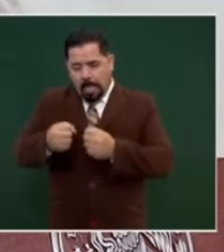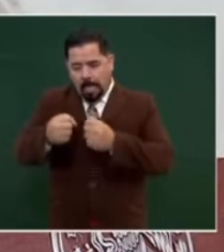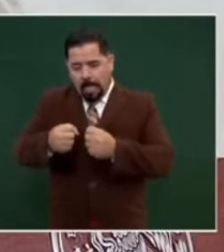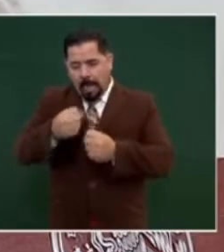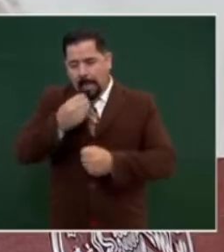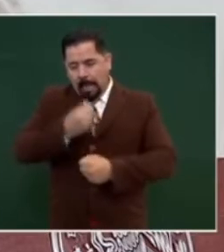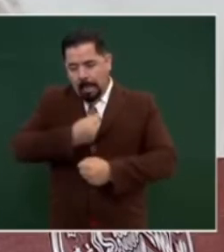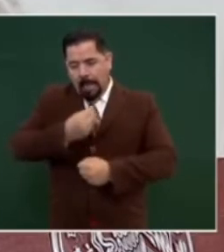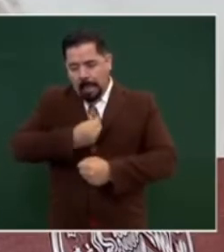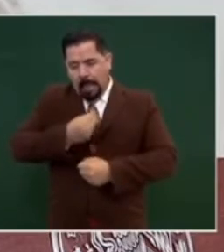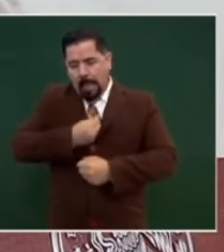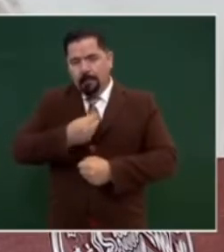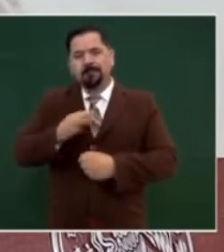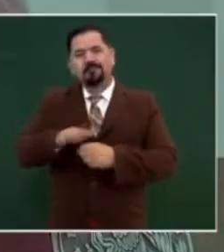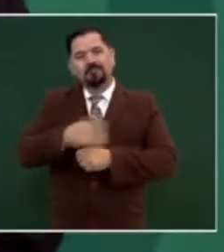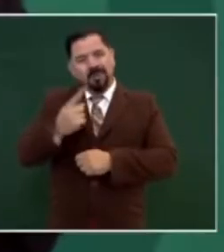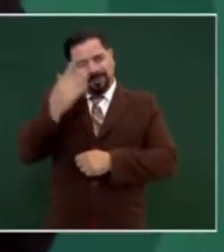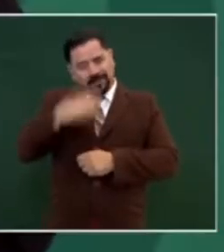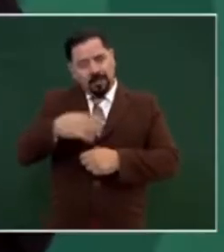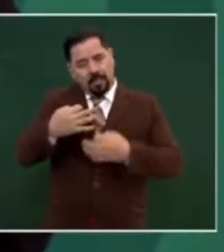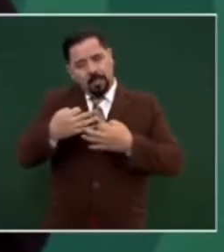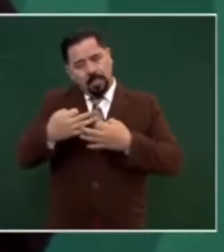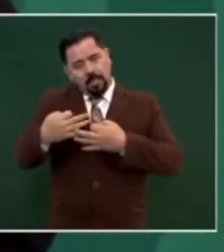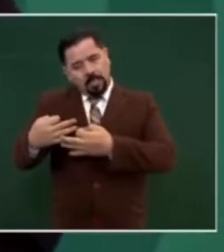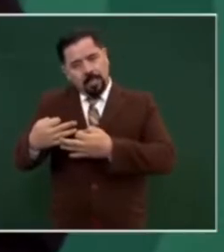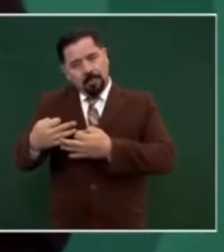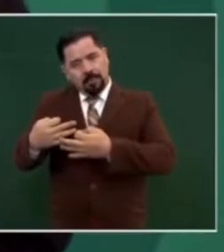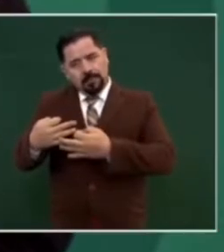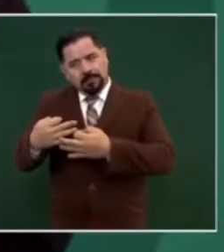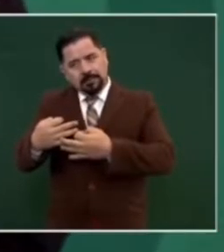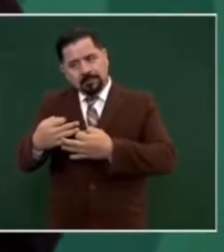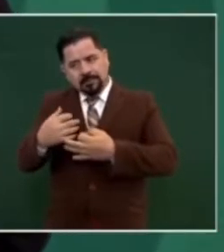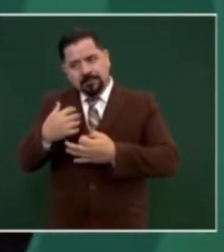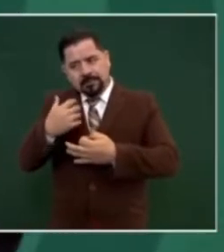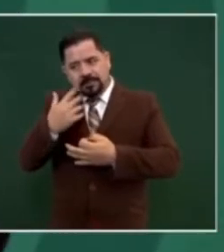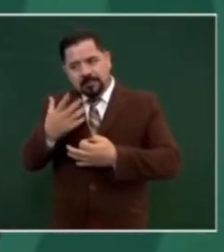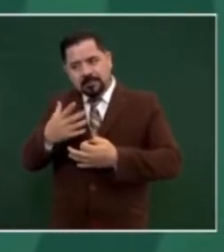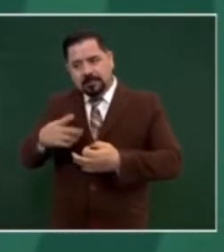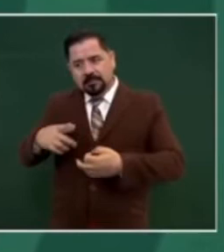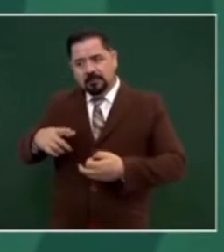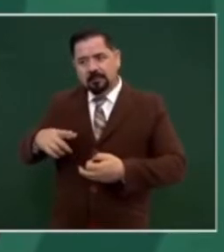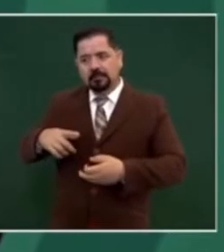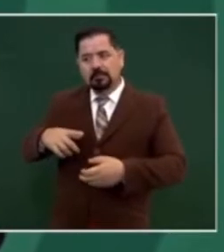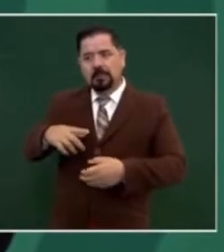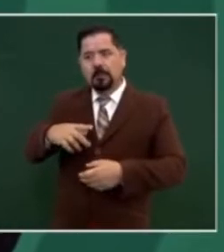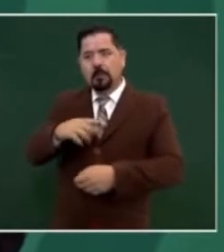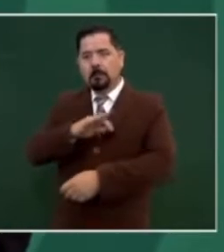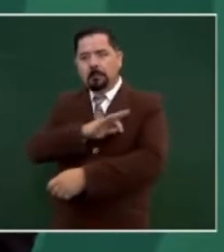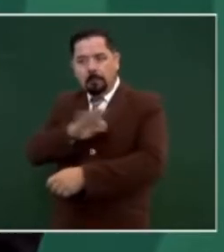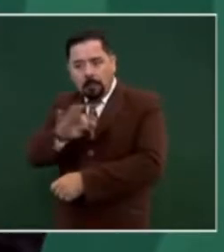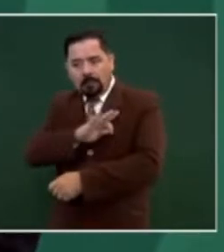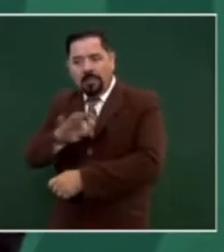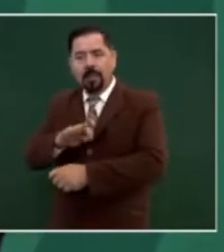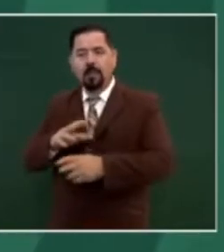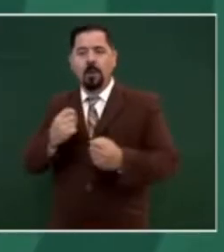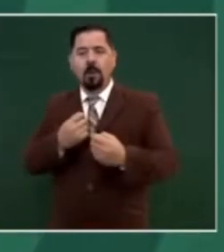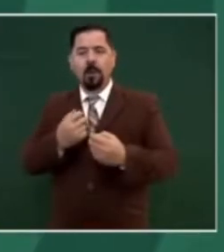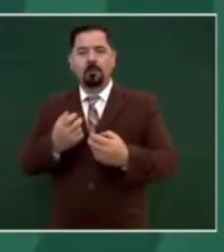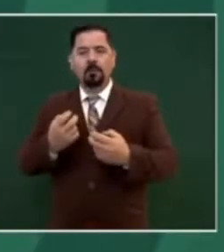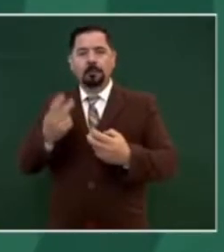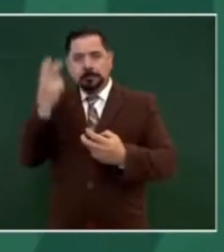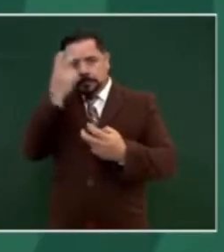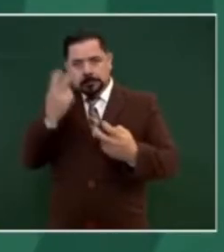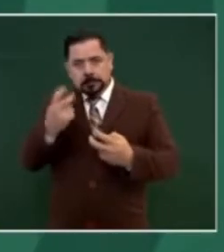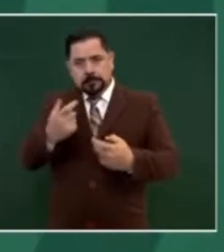las tentaciones del poder no todos resisten la tentación del dinero